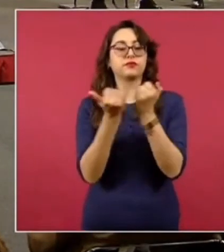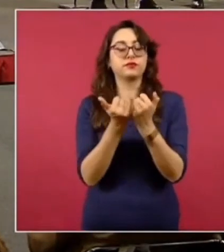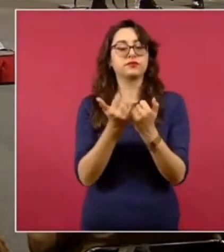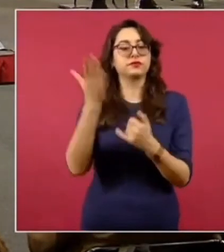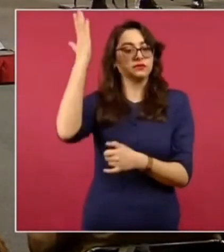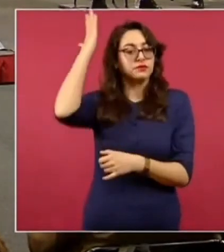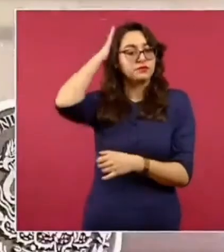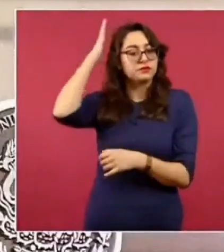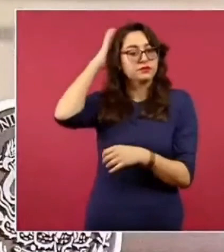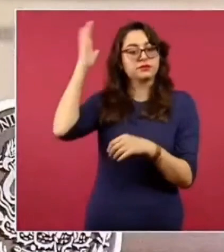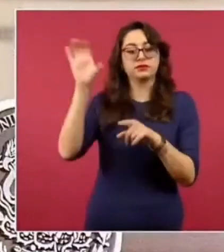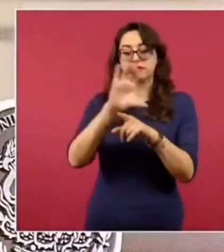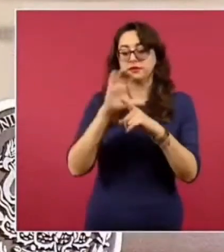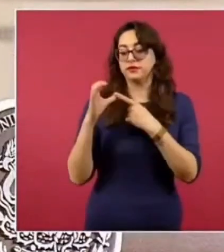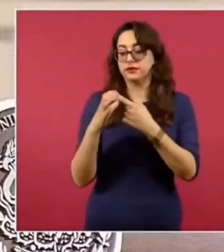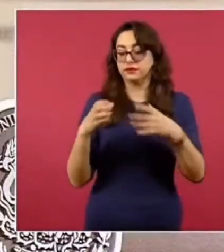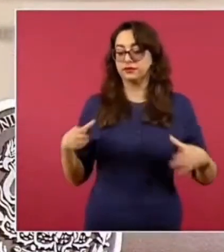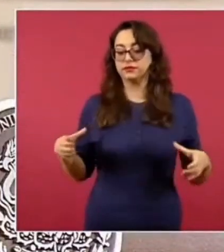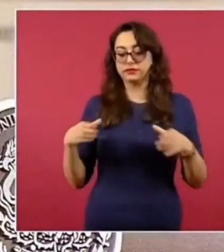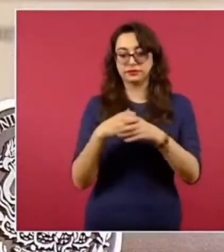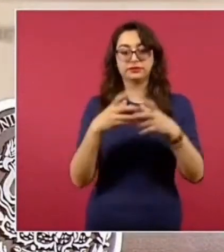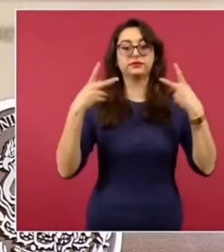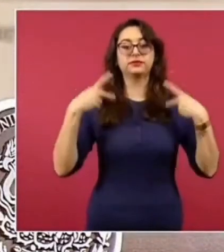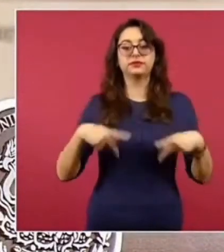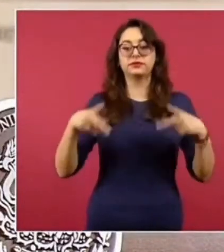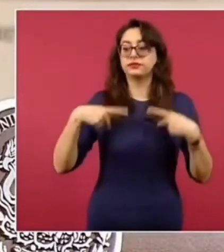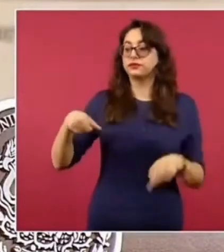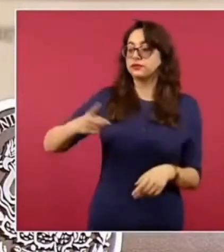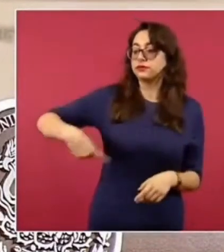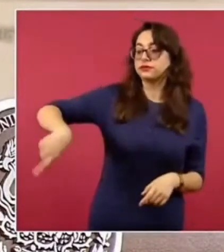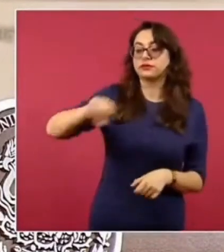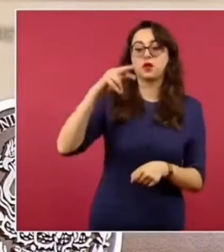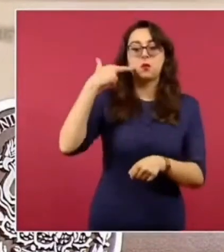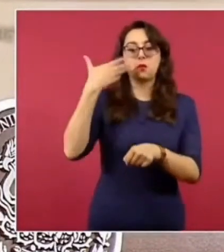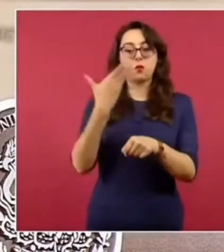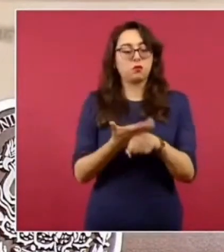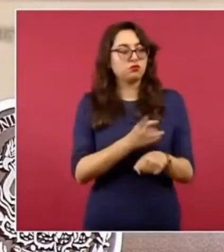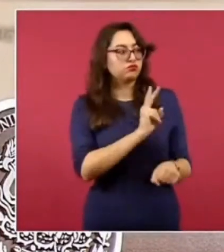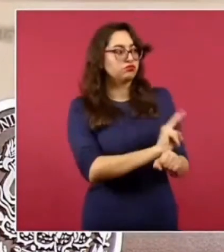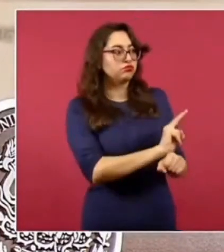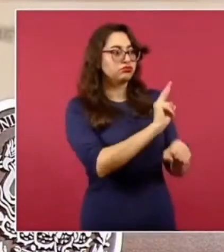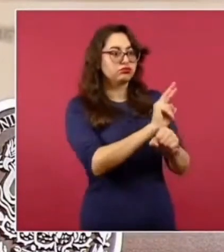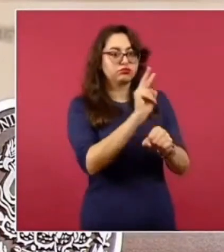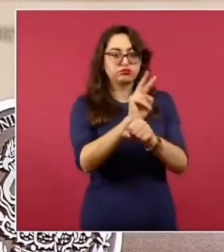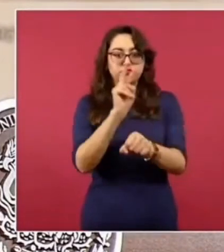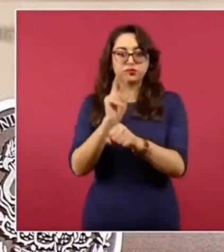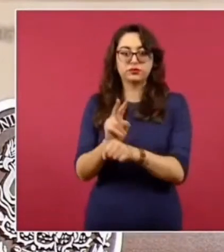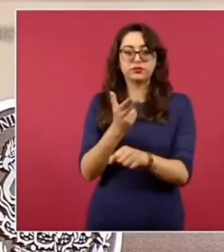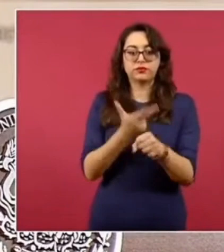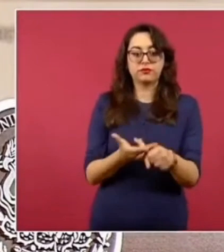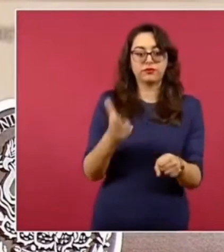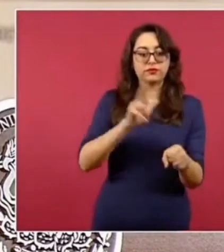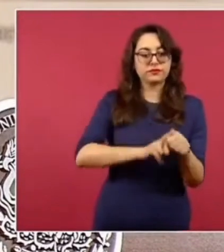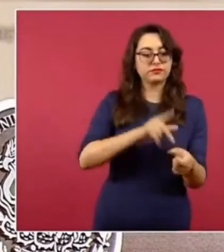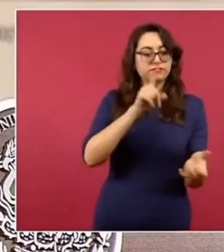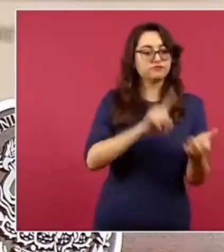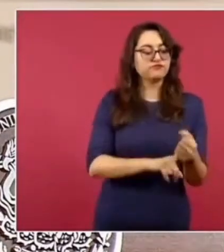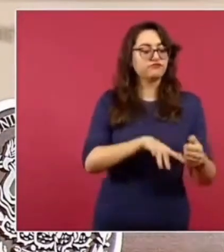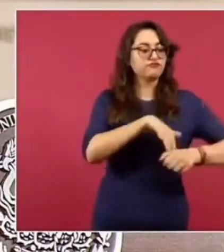encargadas exclusivamente de hacer un monitoreo permanente y en tiempo real de todos los niveles de inventario de cada almacén